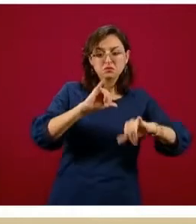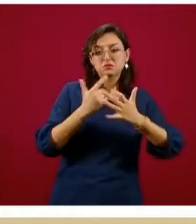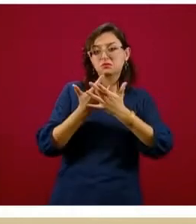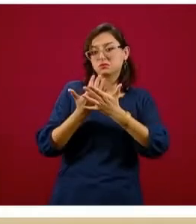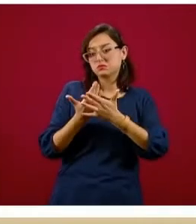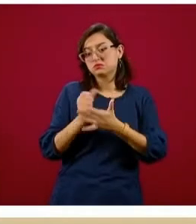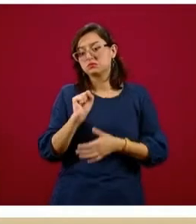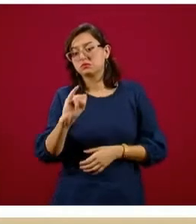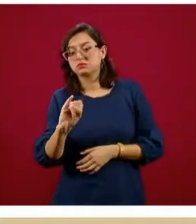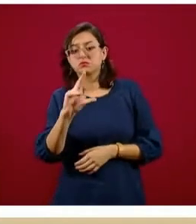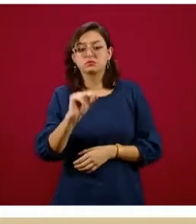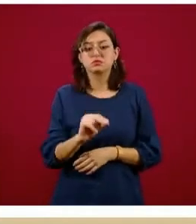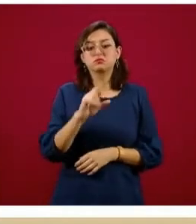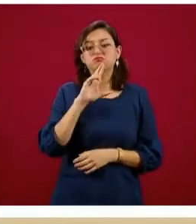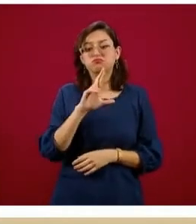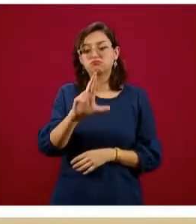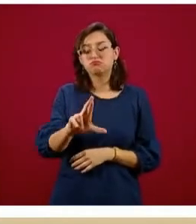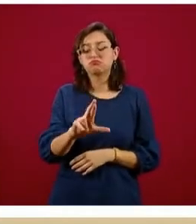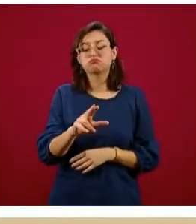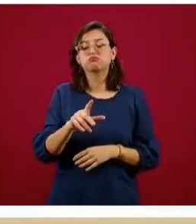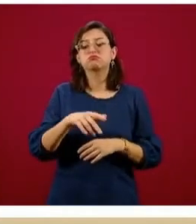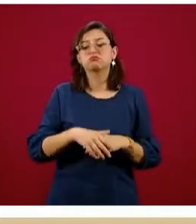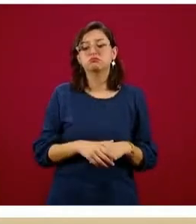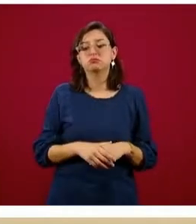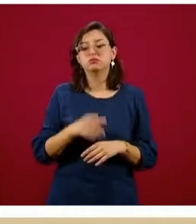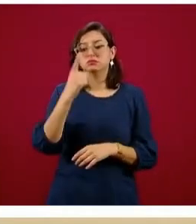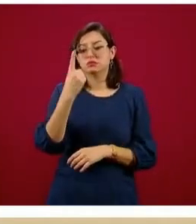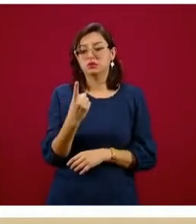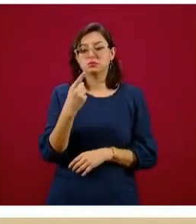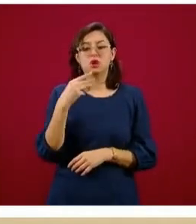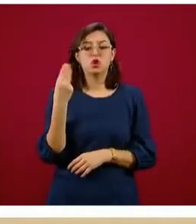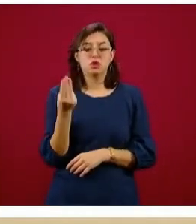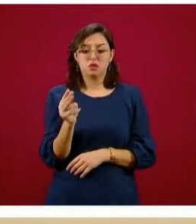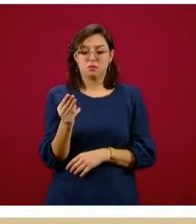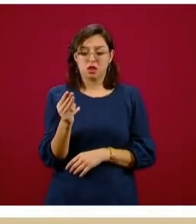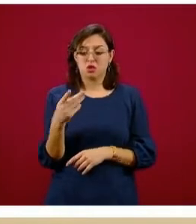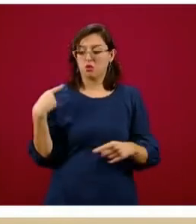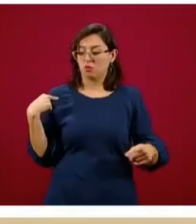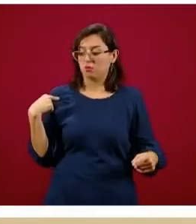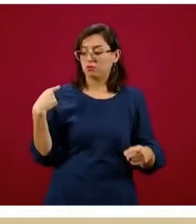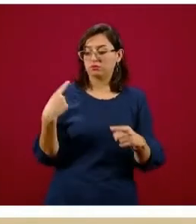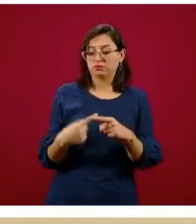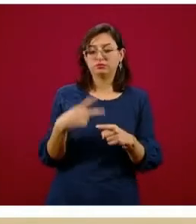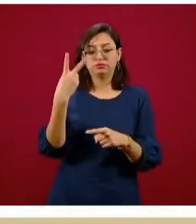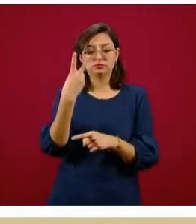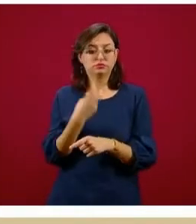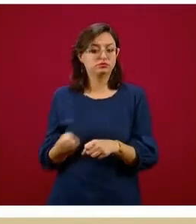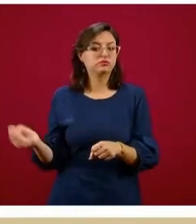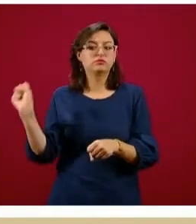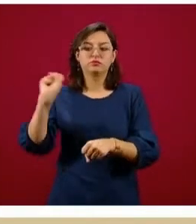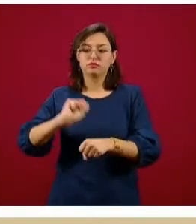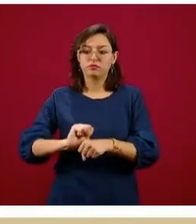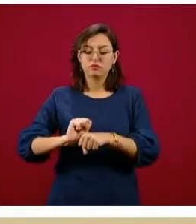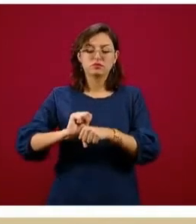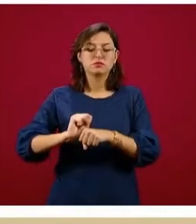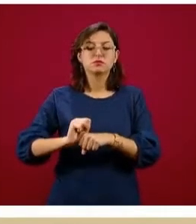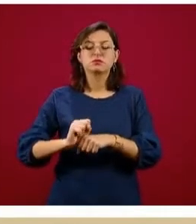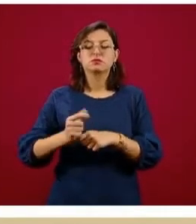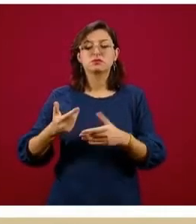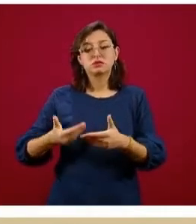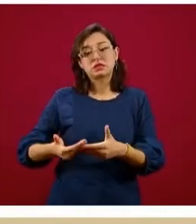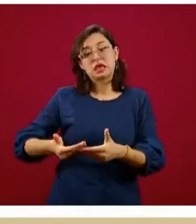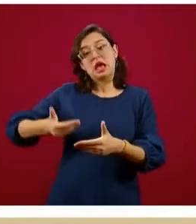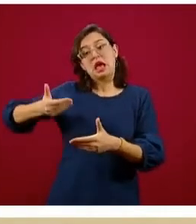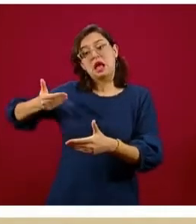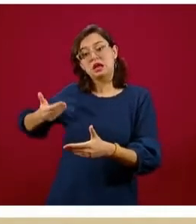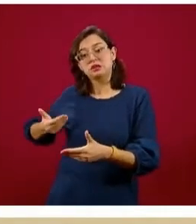esperando o ya recibieron un resultado, por lo menos a partir del 1 de mayo, es decir, en las últimas 2 semanas, no así previo a